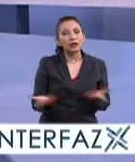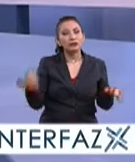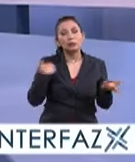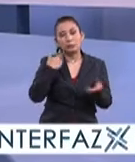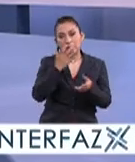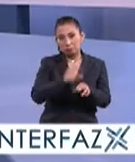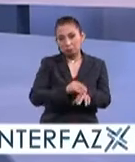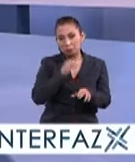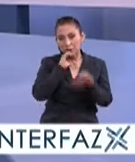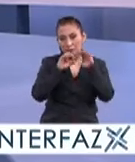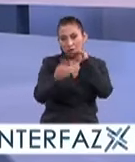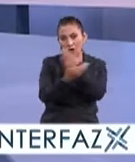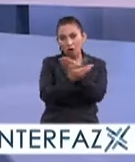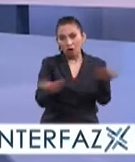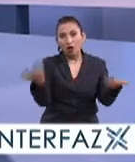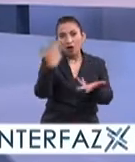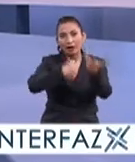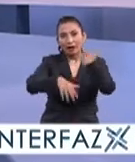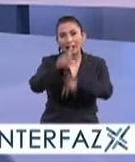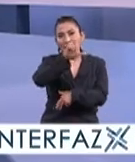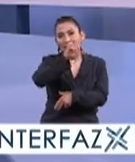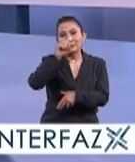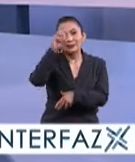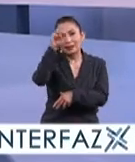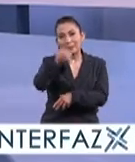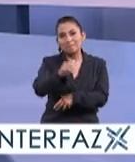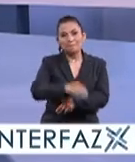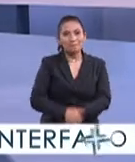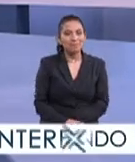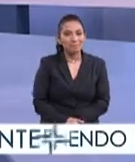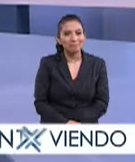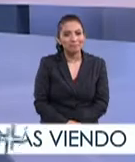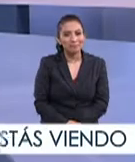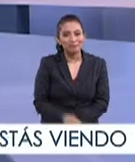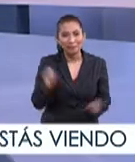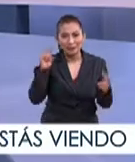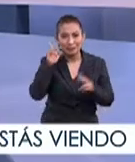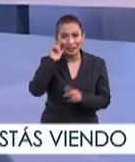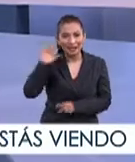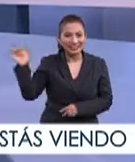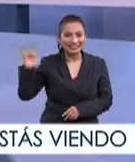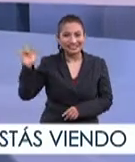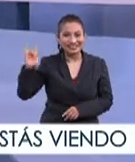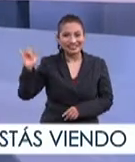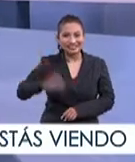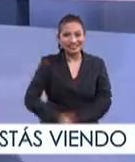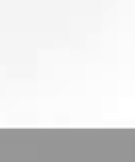quien nos permite comunicarnos con ustedes a través de la lengua de señas mexicana. Hasta mañana.